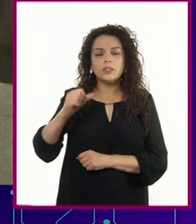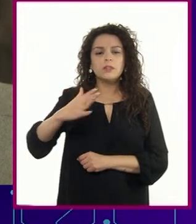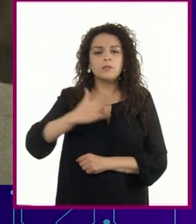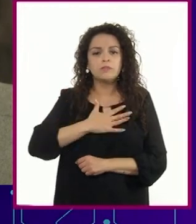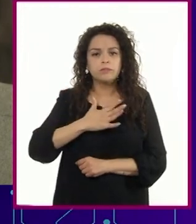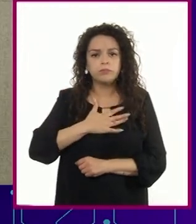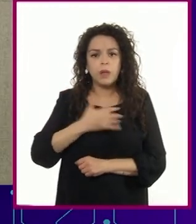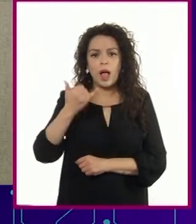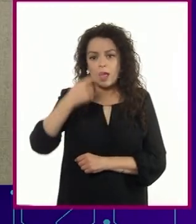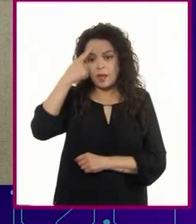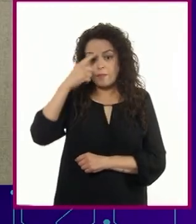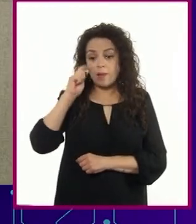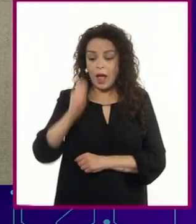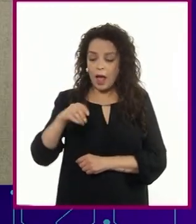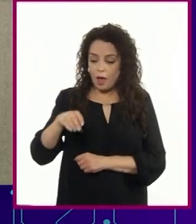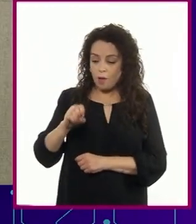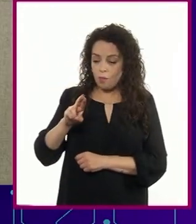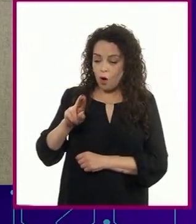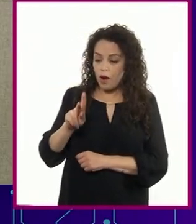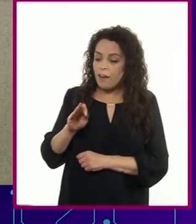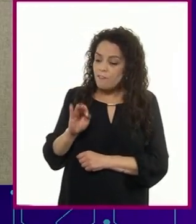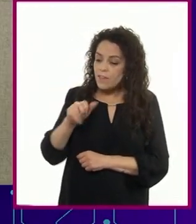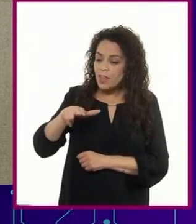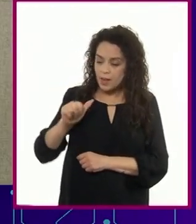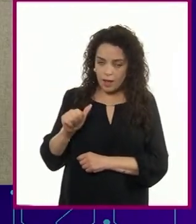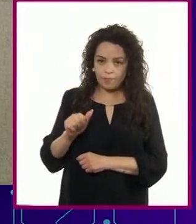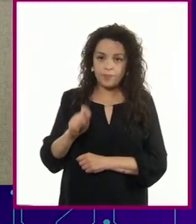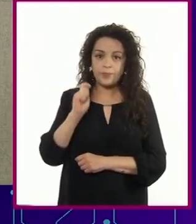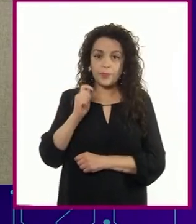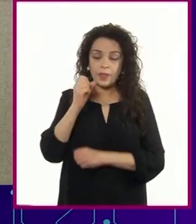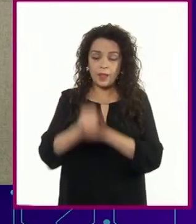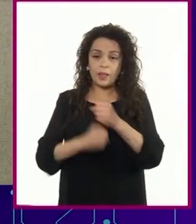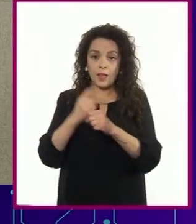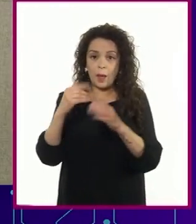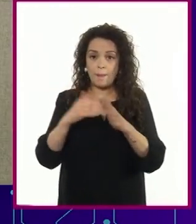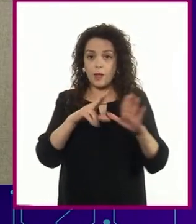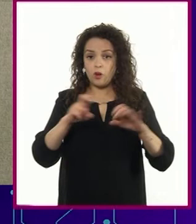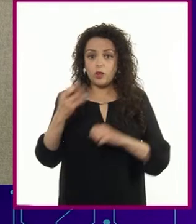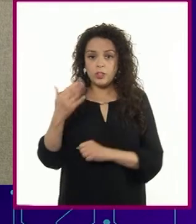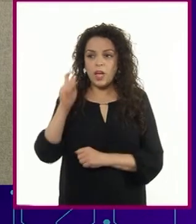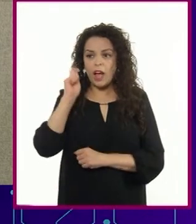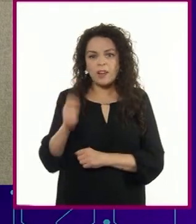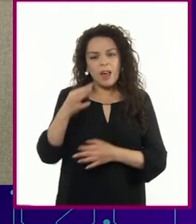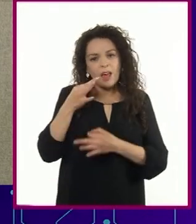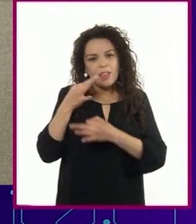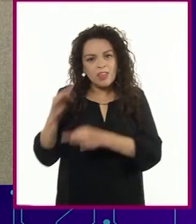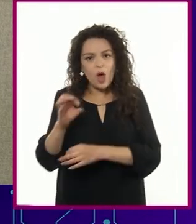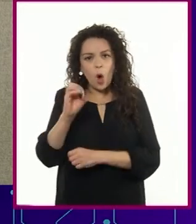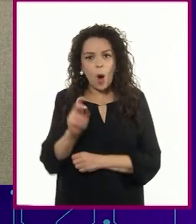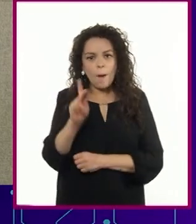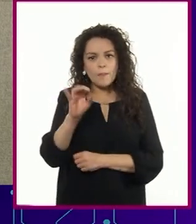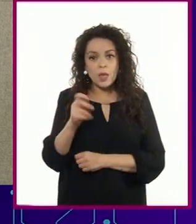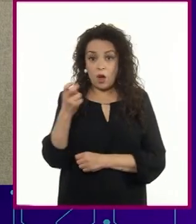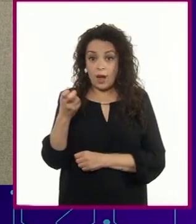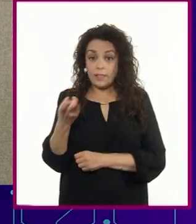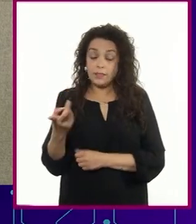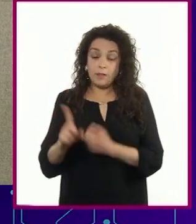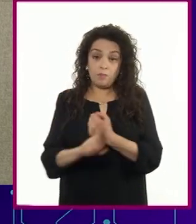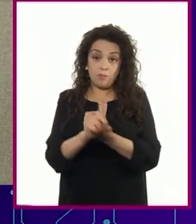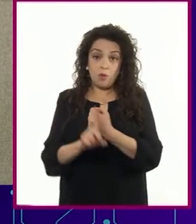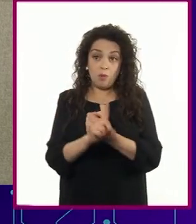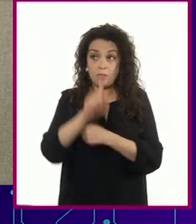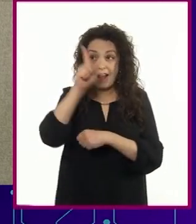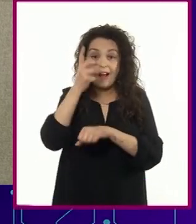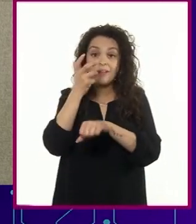a la morfina. Durante la década de 1850, la adicción al opio se convirtió en un problema considerable en